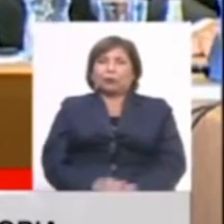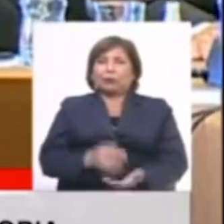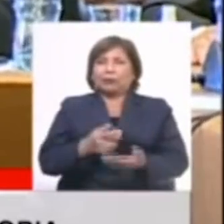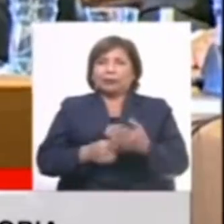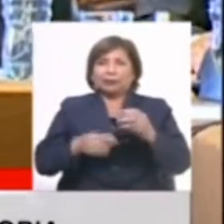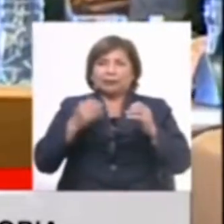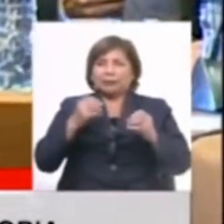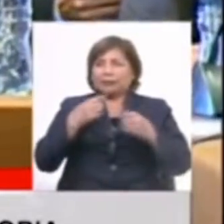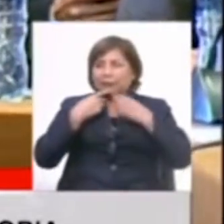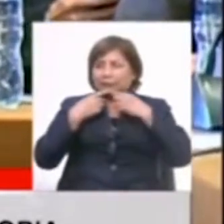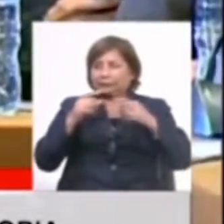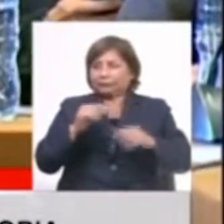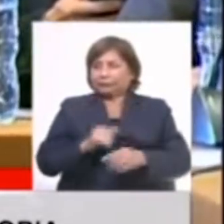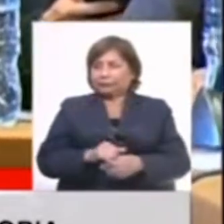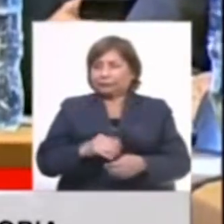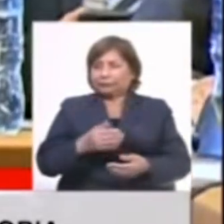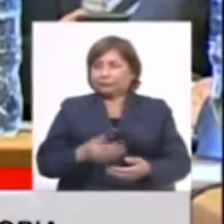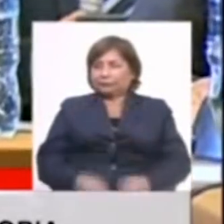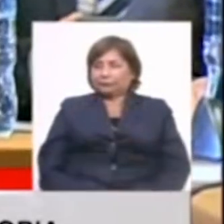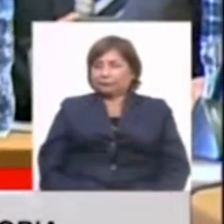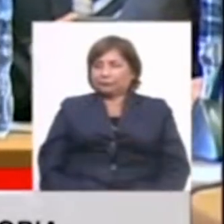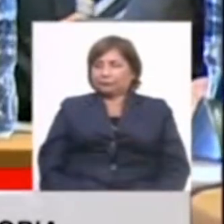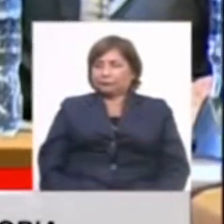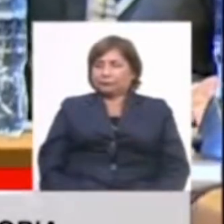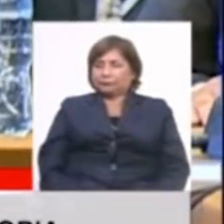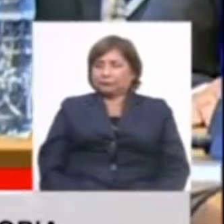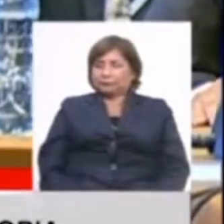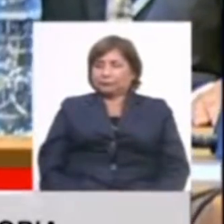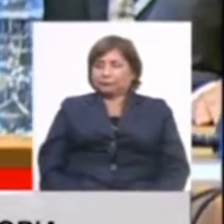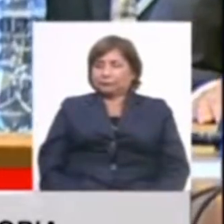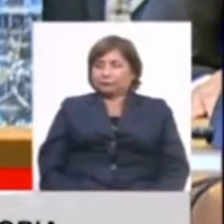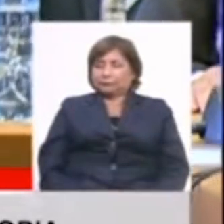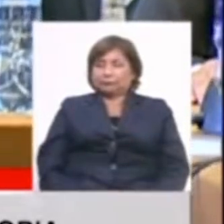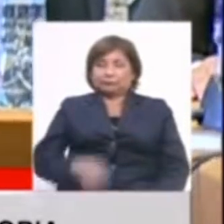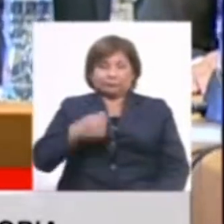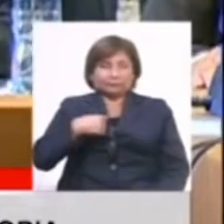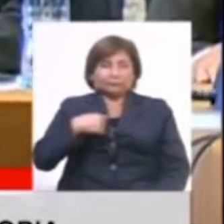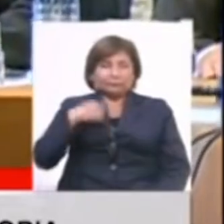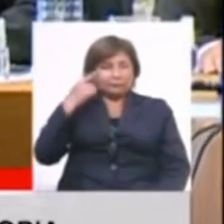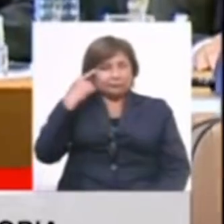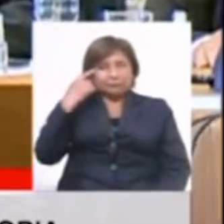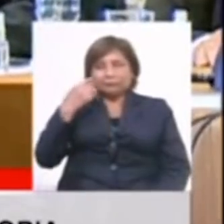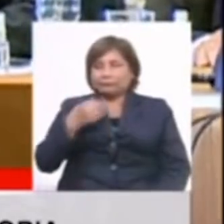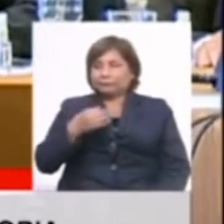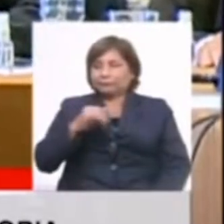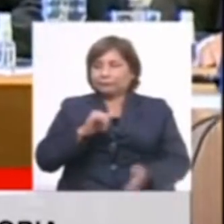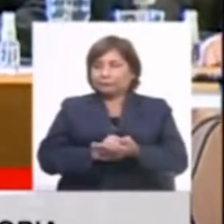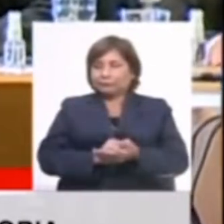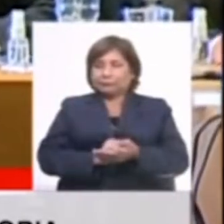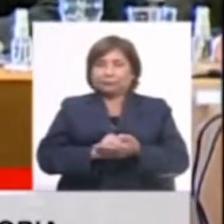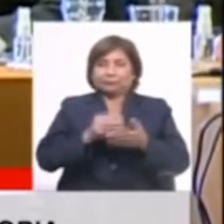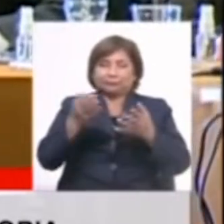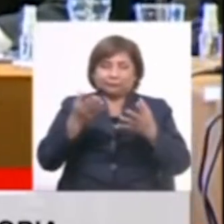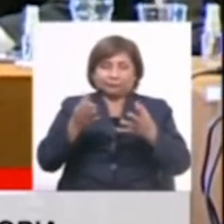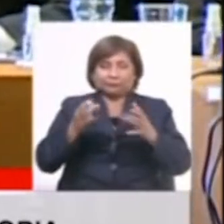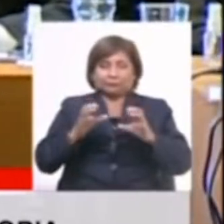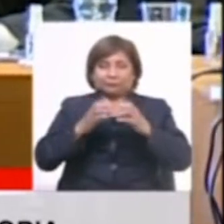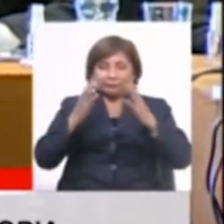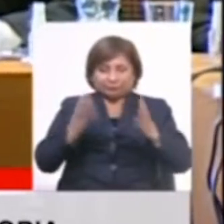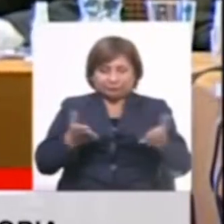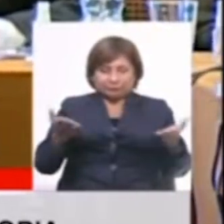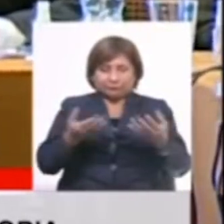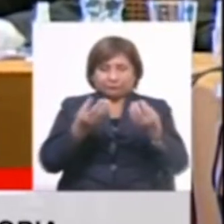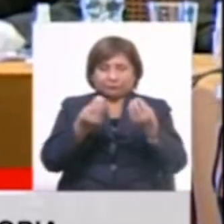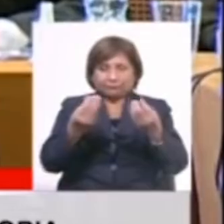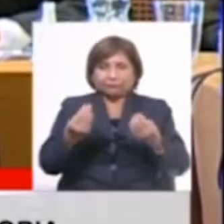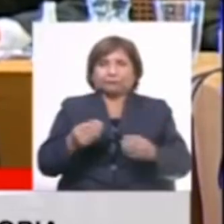hemos anunciado en esta tarde. Presidente, yo sé que la mayoría de congresistas quiere que usted esté acá